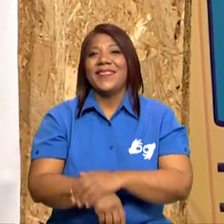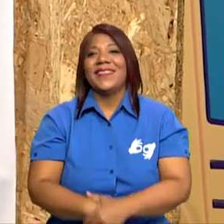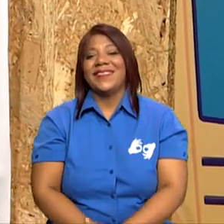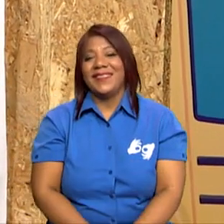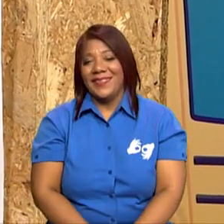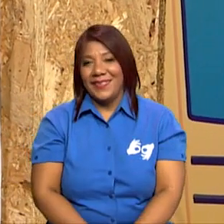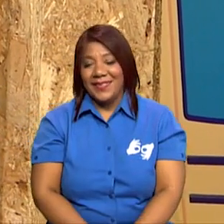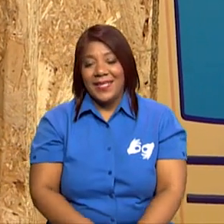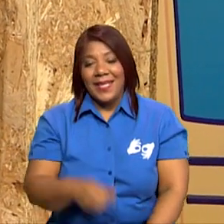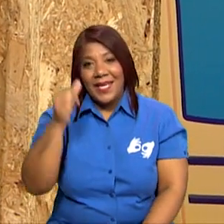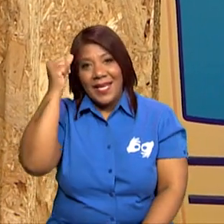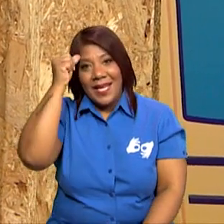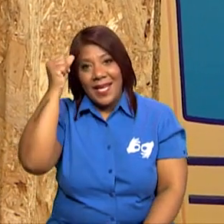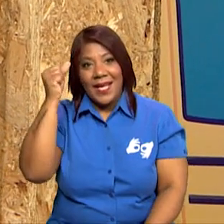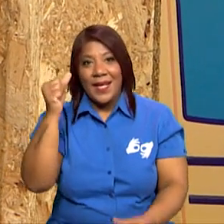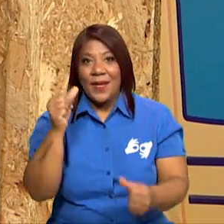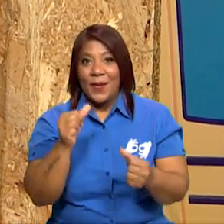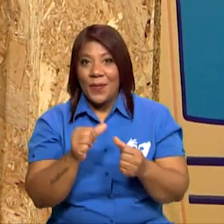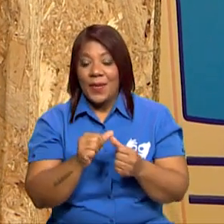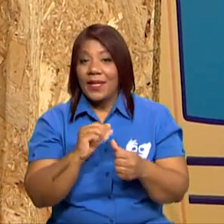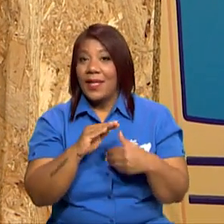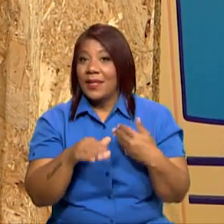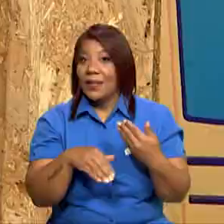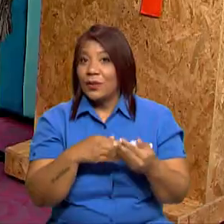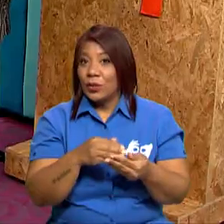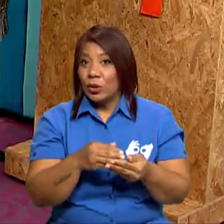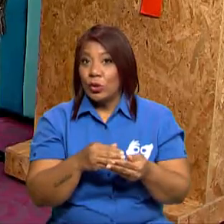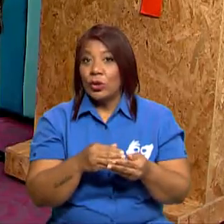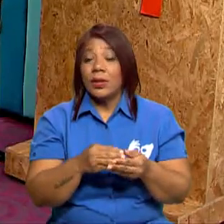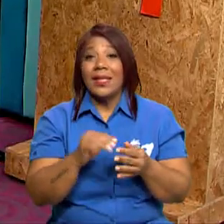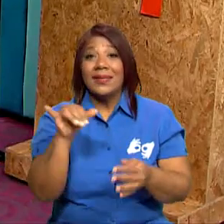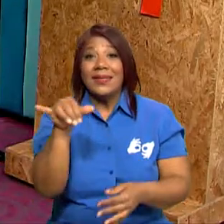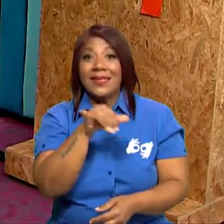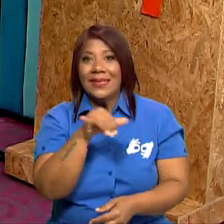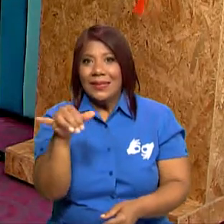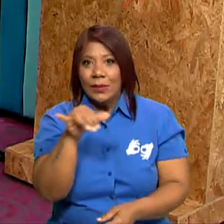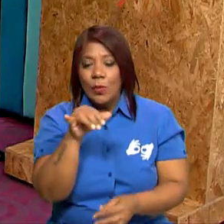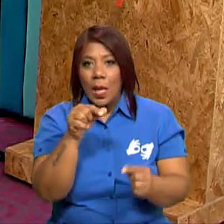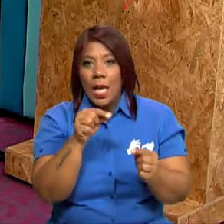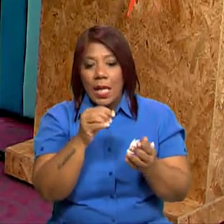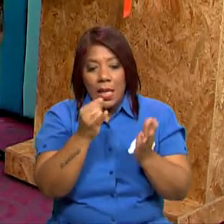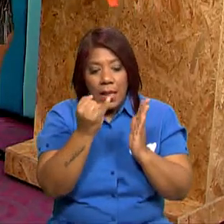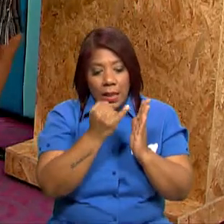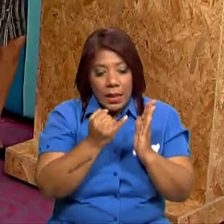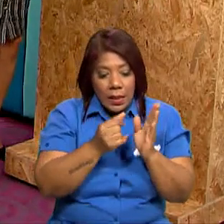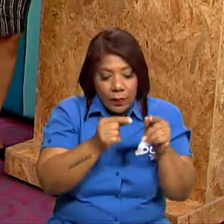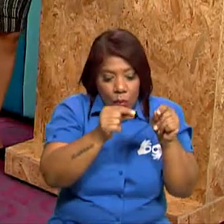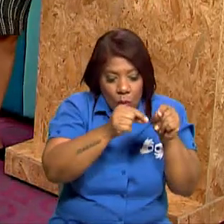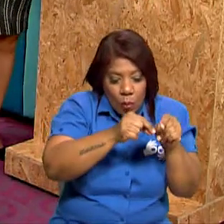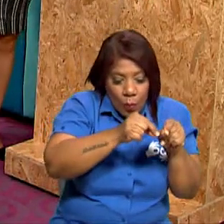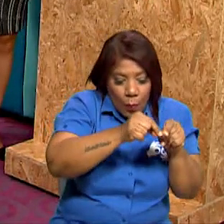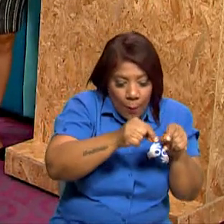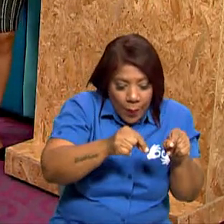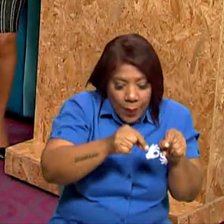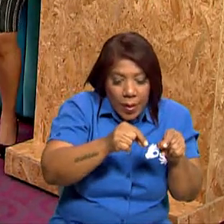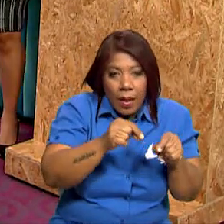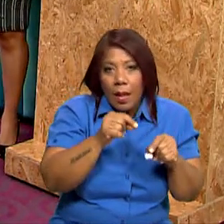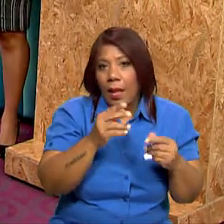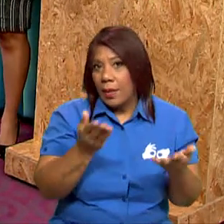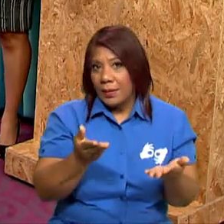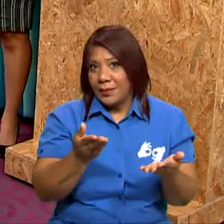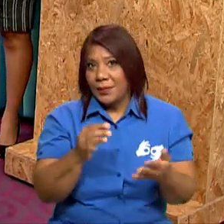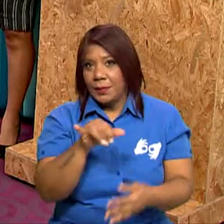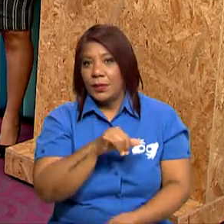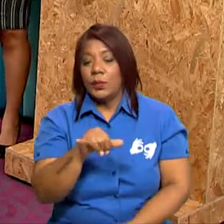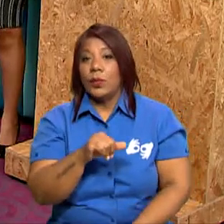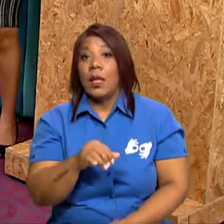misma distancia entre sí aproximadamente. Muy bien. El siguiente deporte es voleibol. Voleibol, entonces el